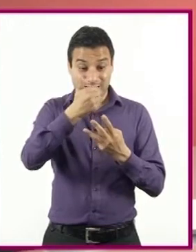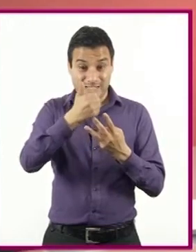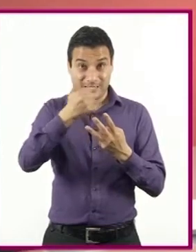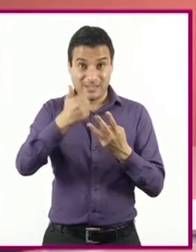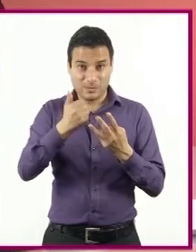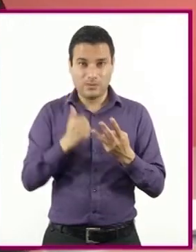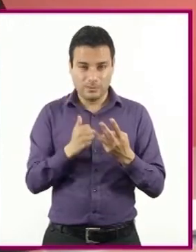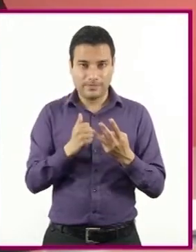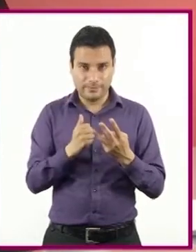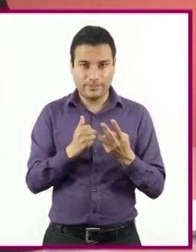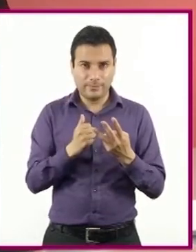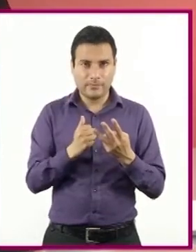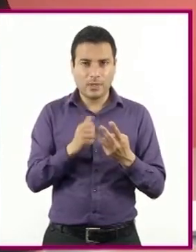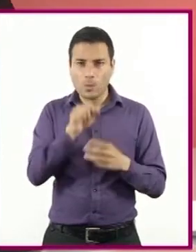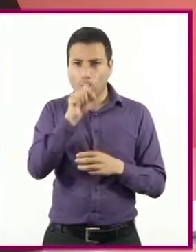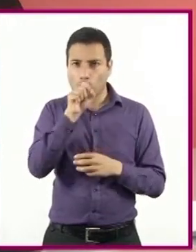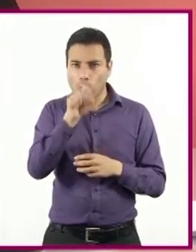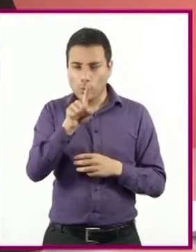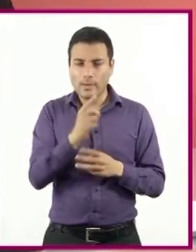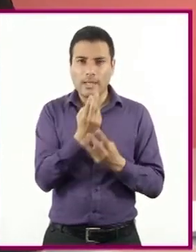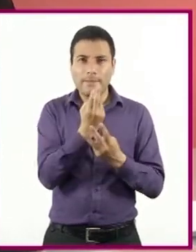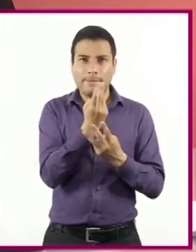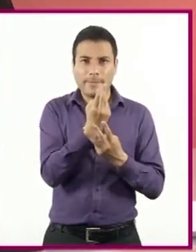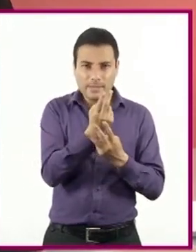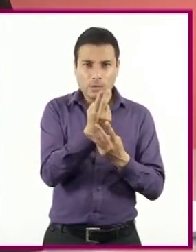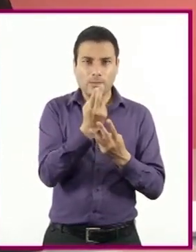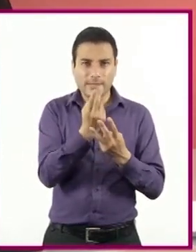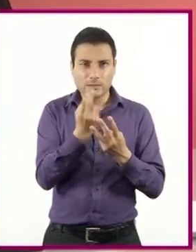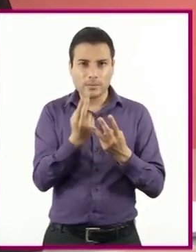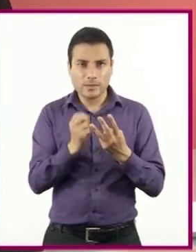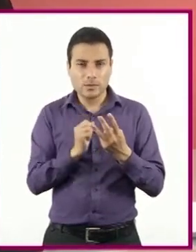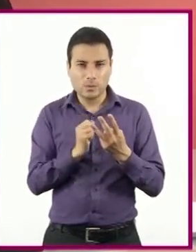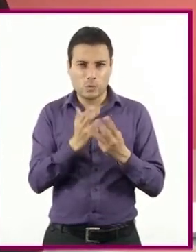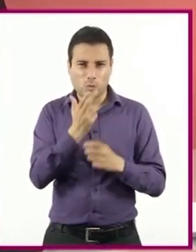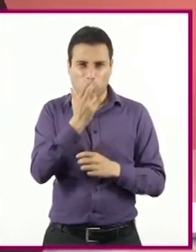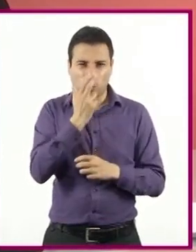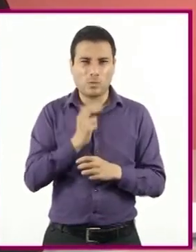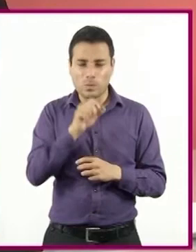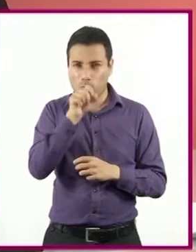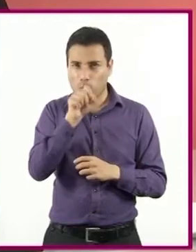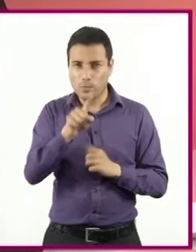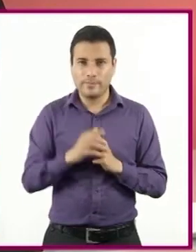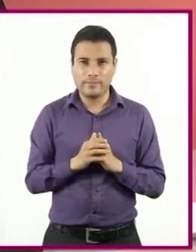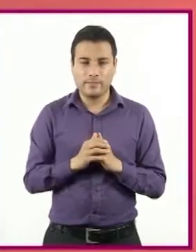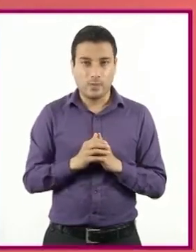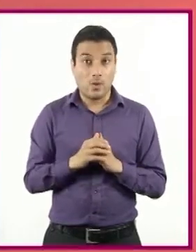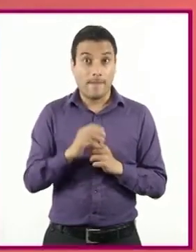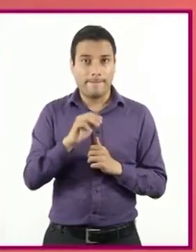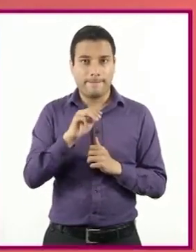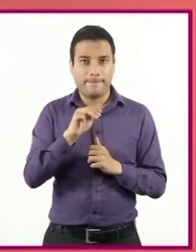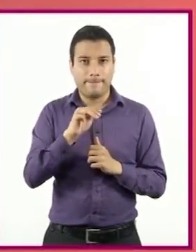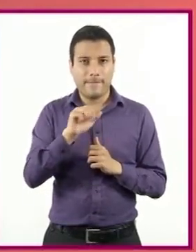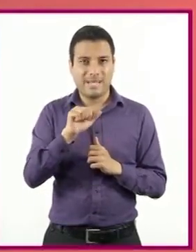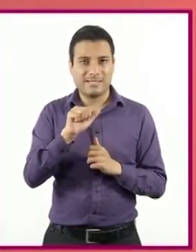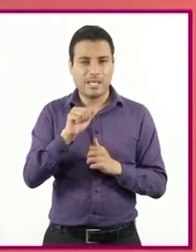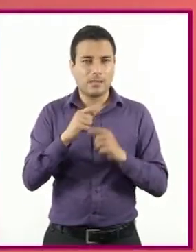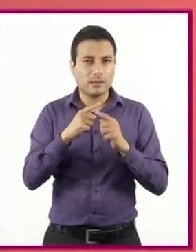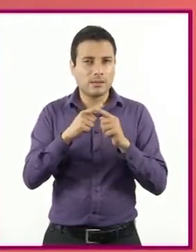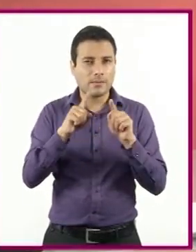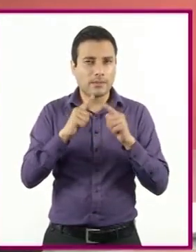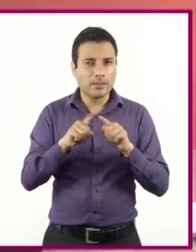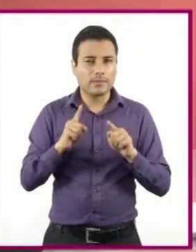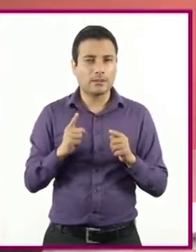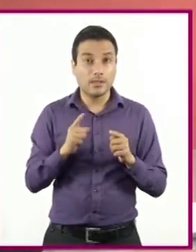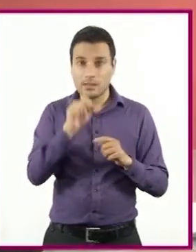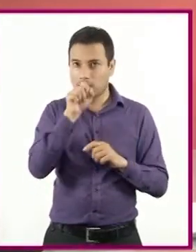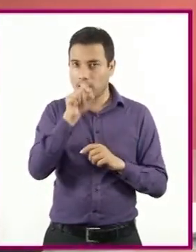de entidades, en el ejemplo, el mismo número de dulces tienen diferente masa. Lo mismo pasa con